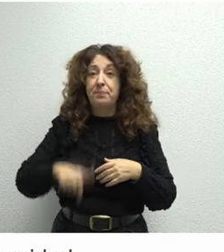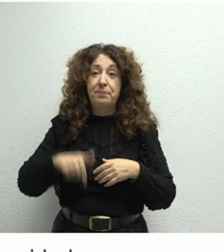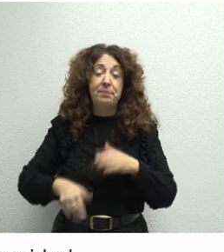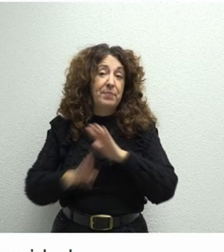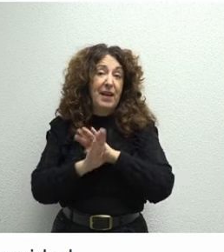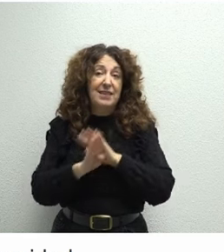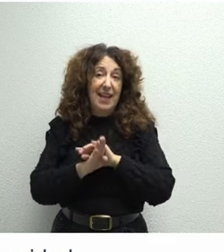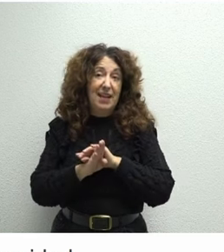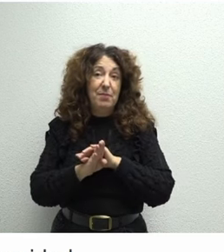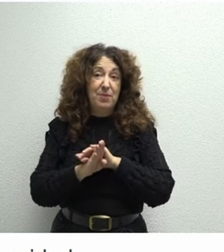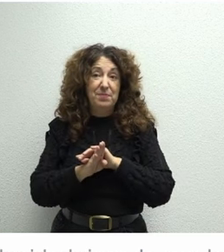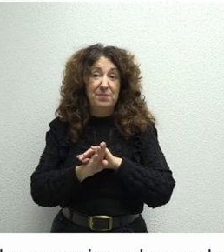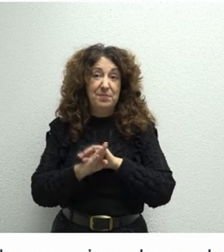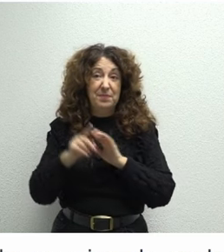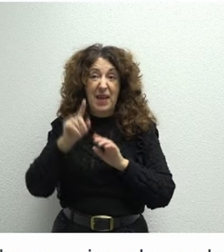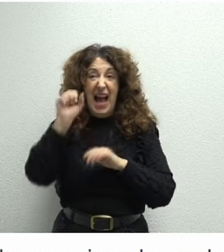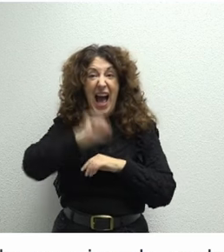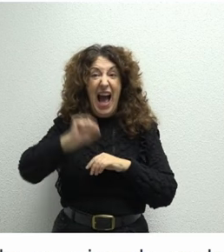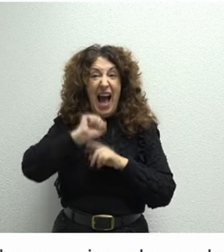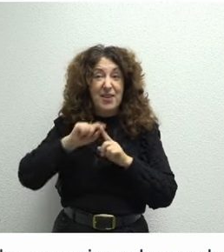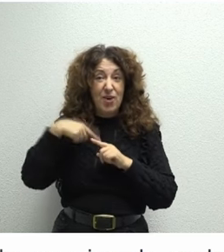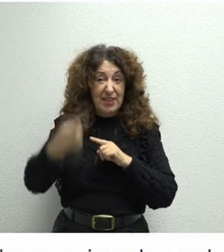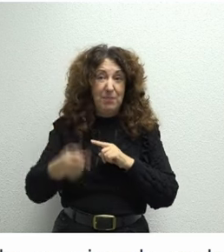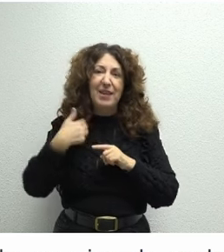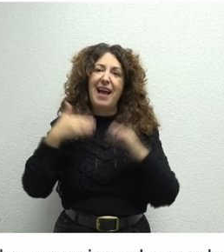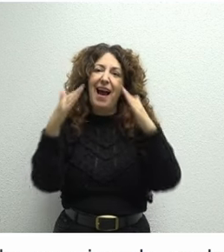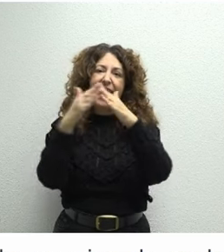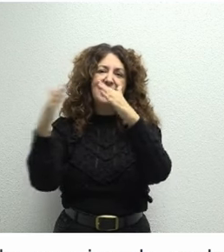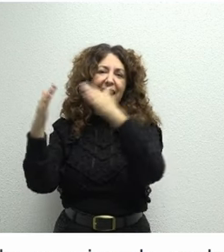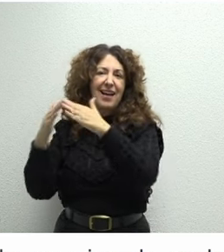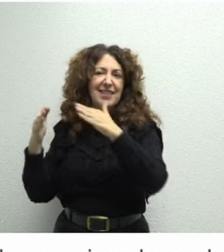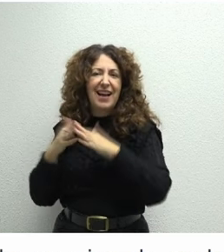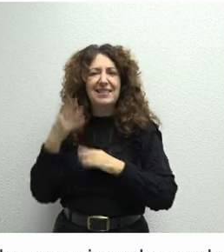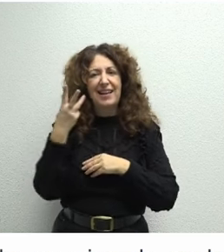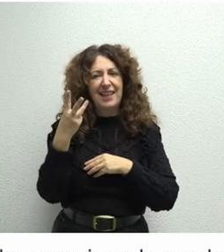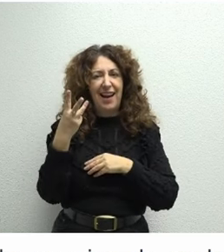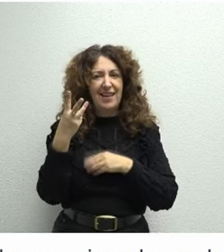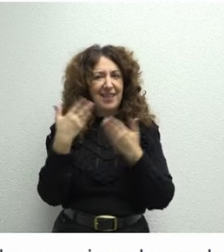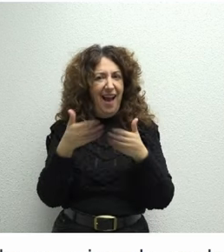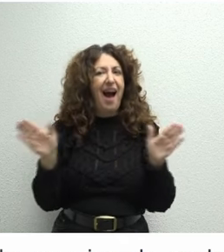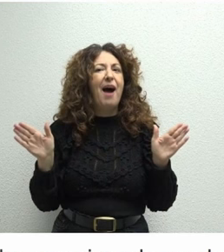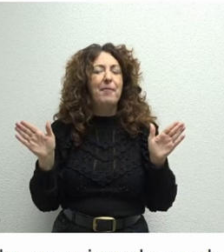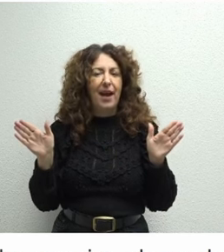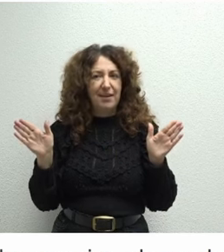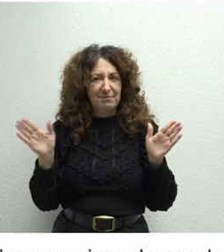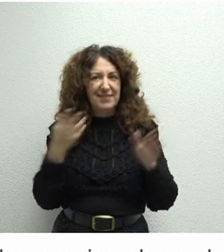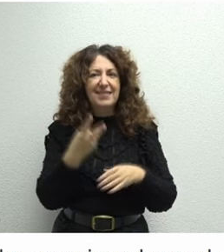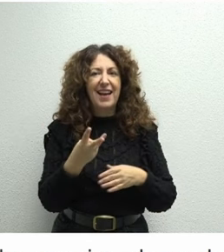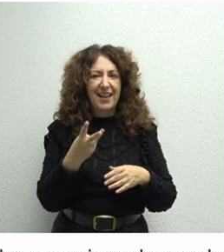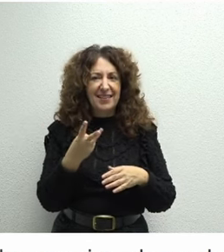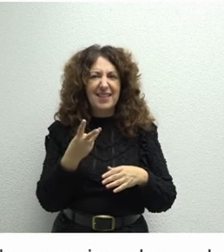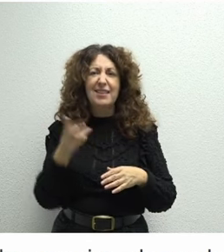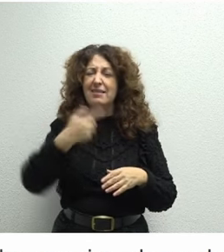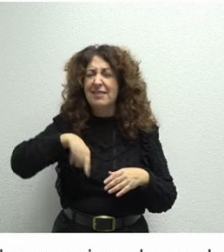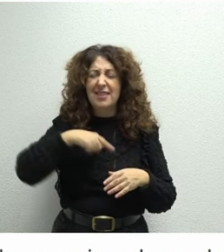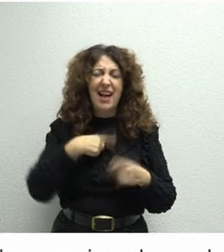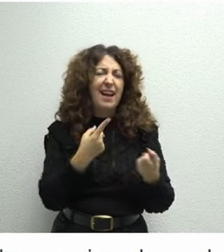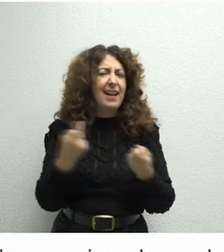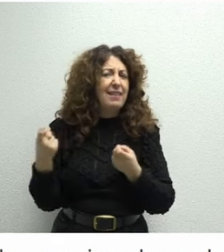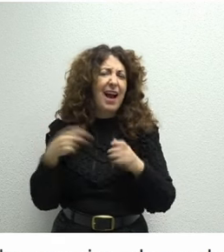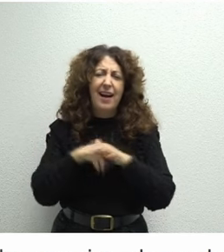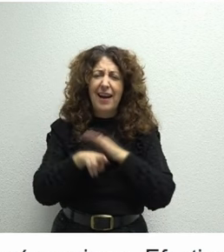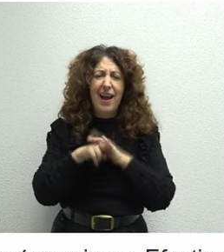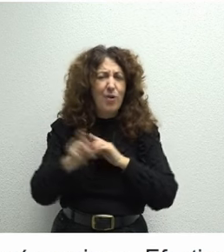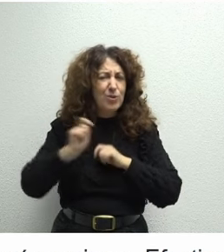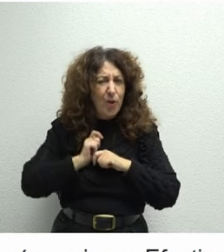efectivamente años después hemos abierto ya tenemos tres viviendas abiertas eh necesitamos de todos los recursos en comunidad